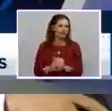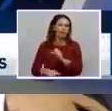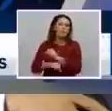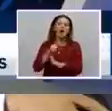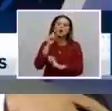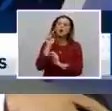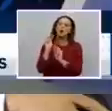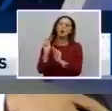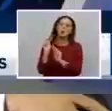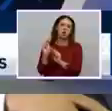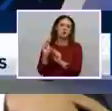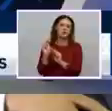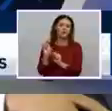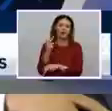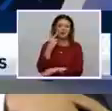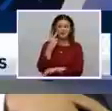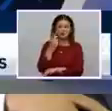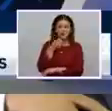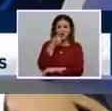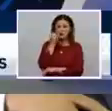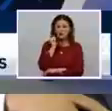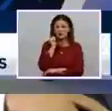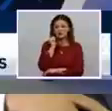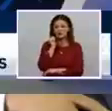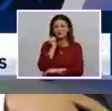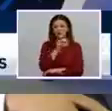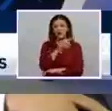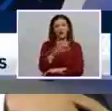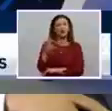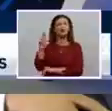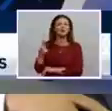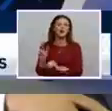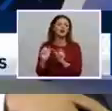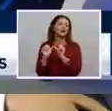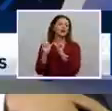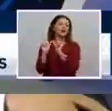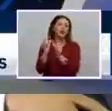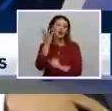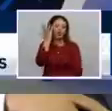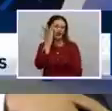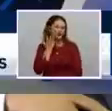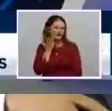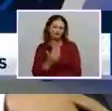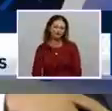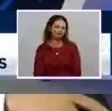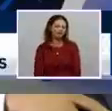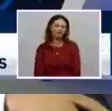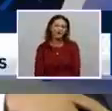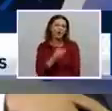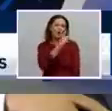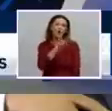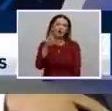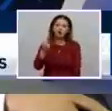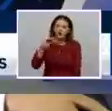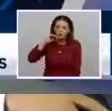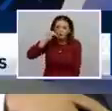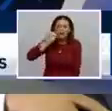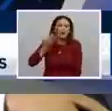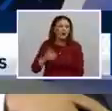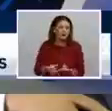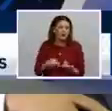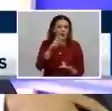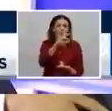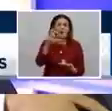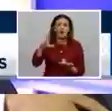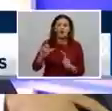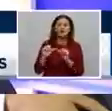ver. Lo que vimos ayer fue que Costa Rica sigue siendo triste, Costa Rica sigue dando pena, Costa Rica